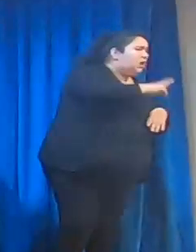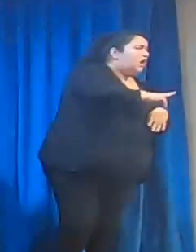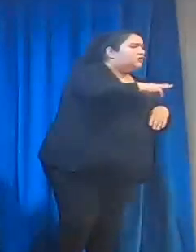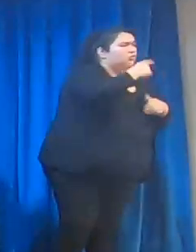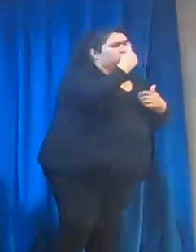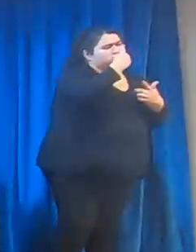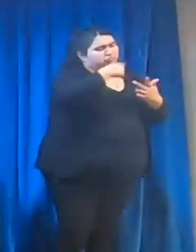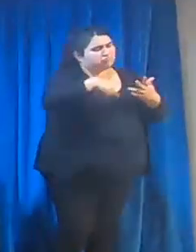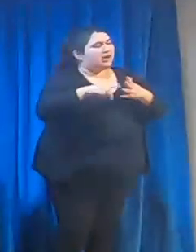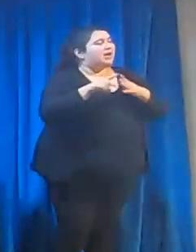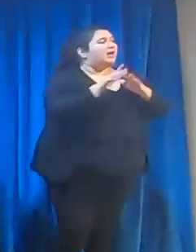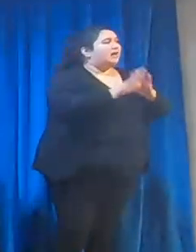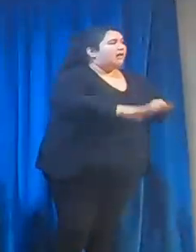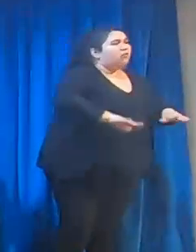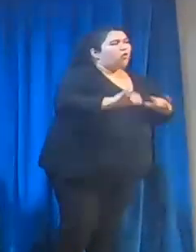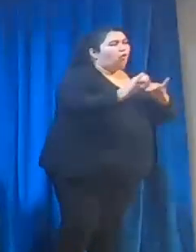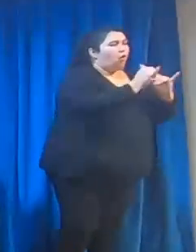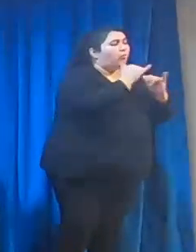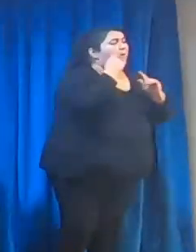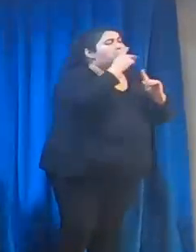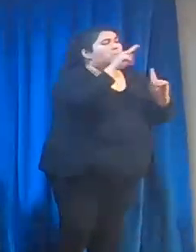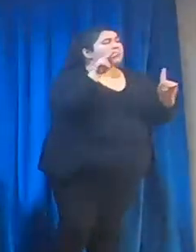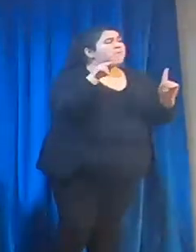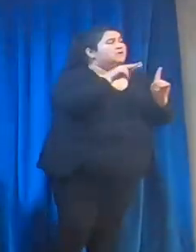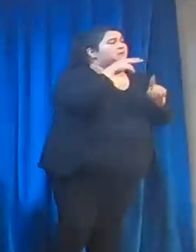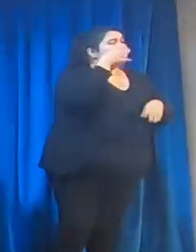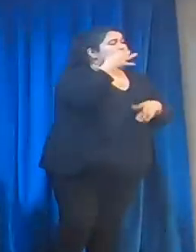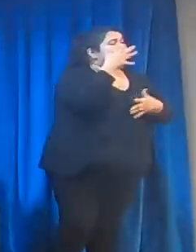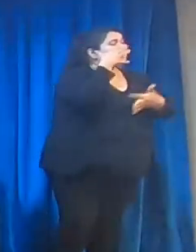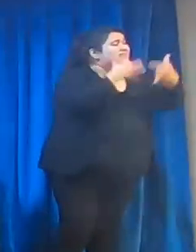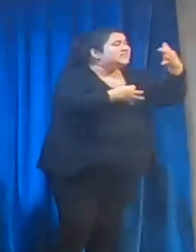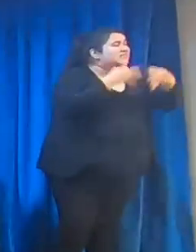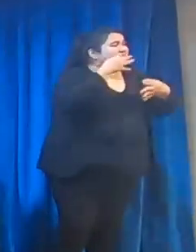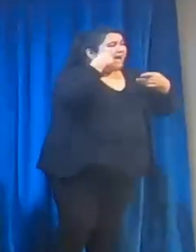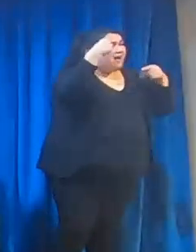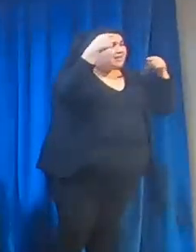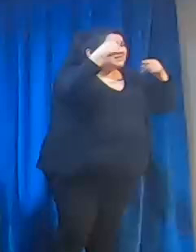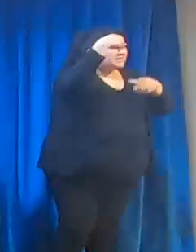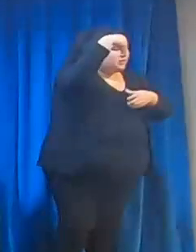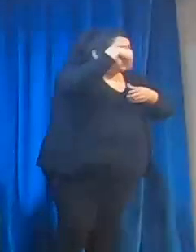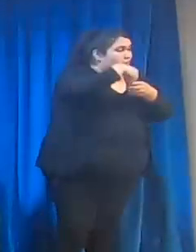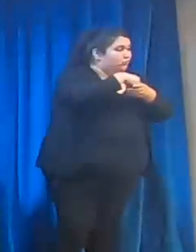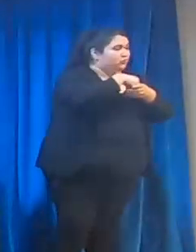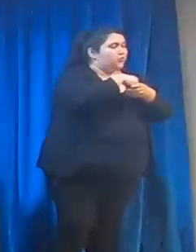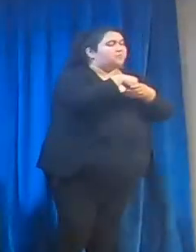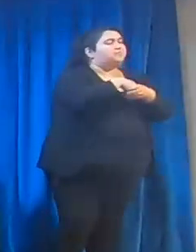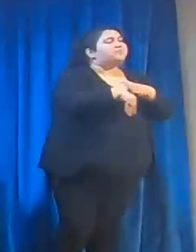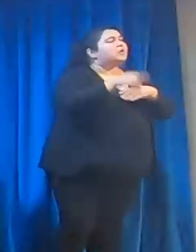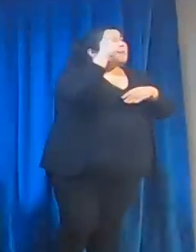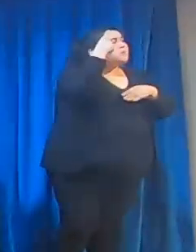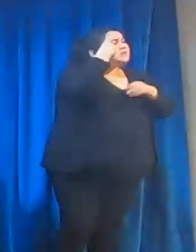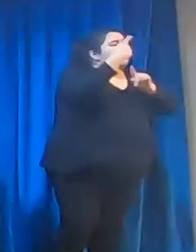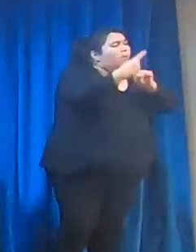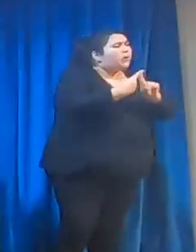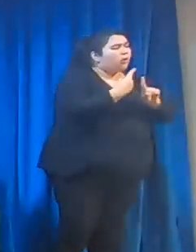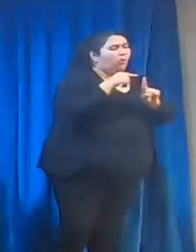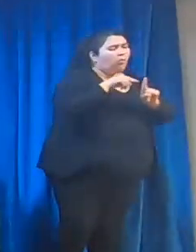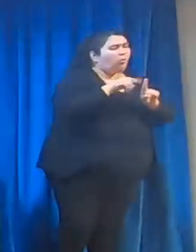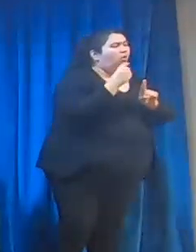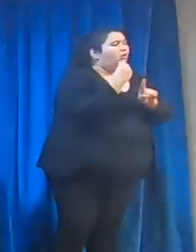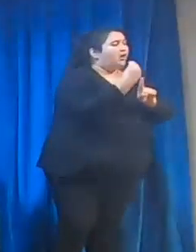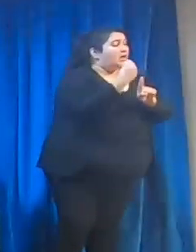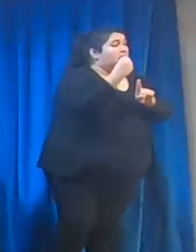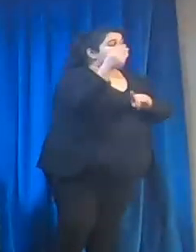adolescentes desde una perspectiva particular que es el análisis institucional. Pensar los vínculos de